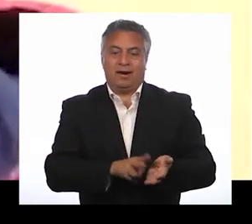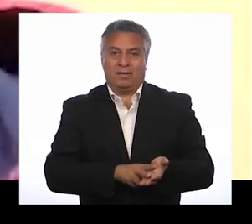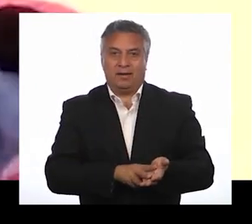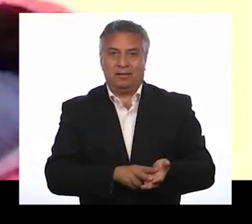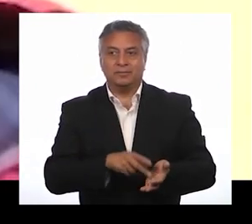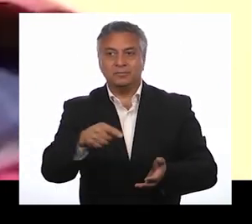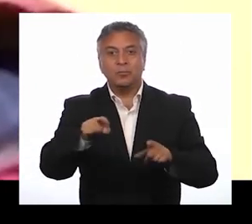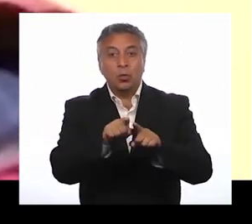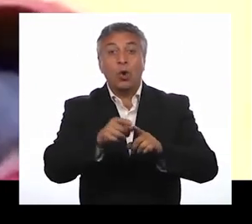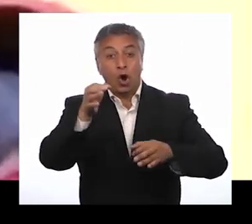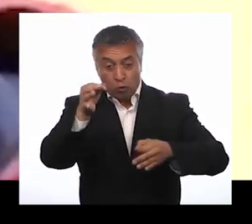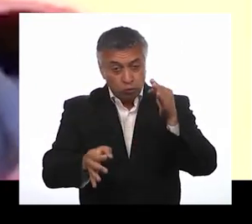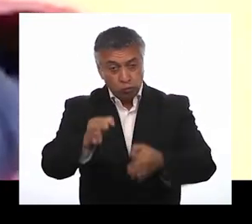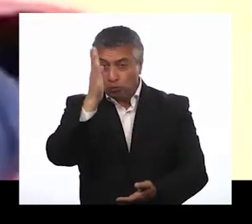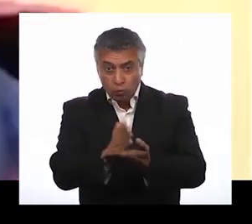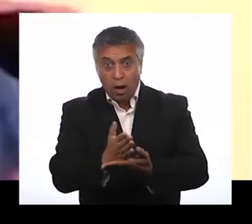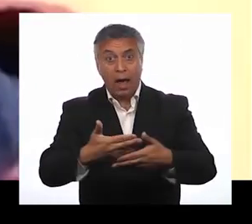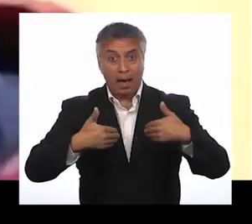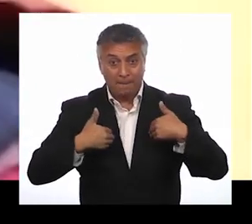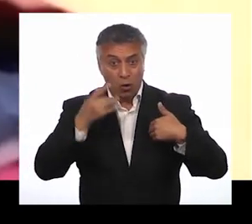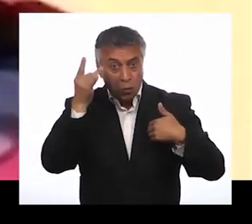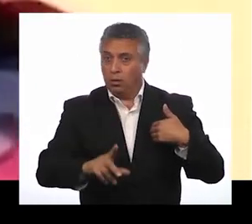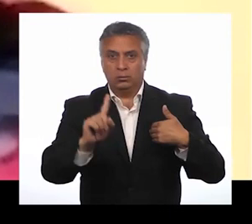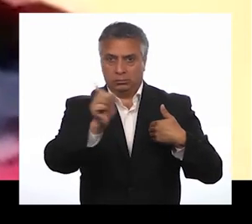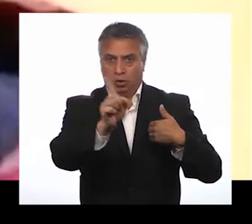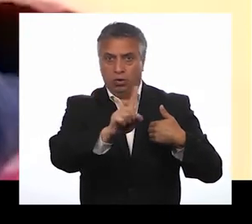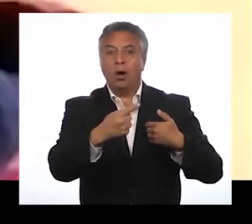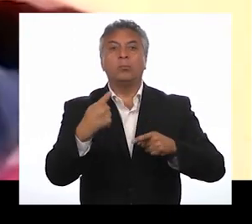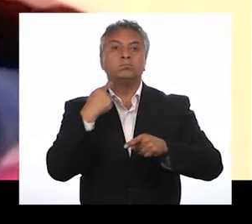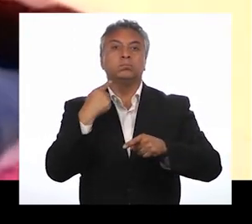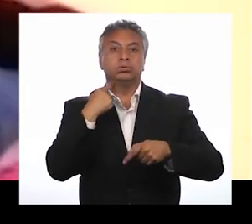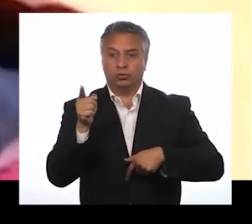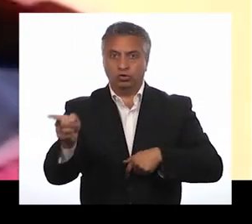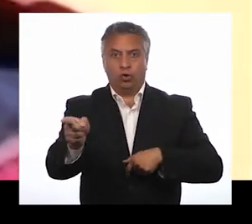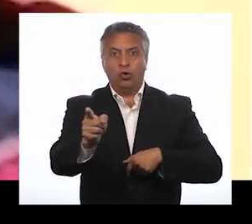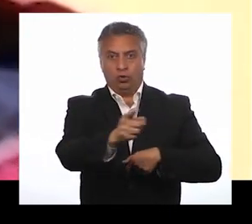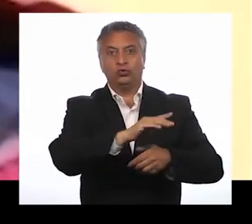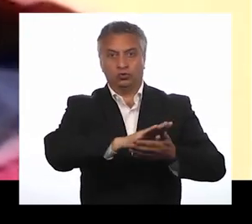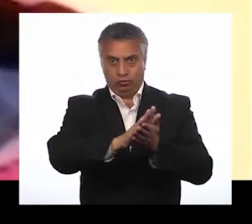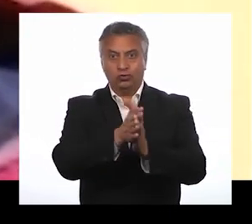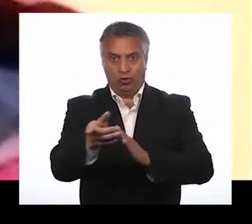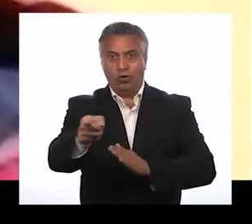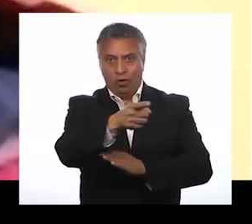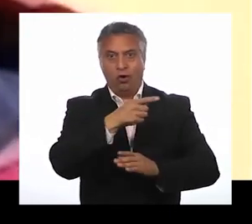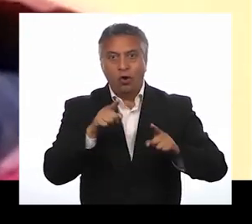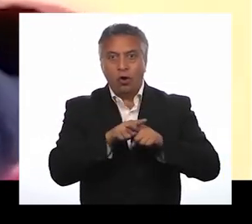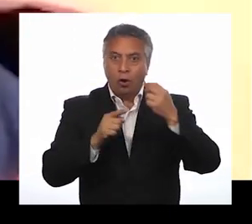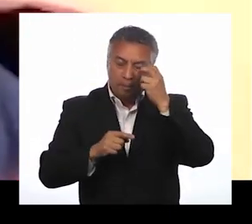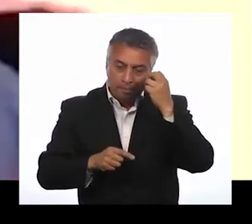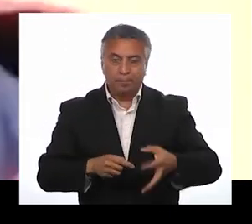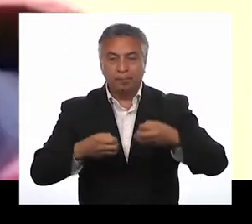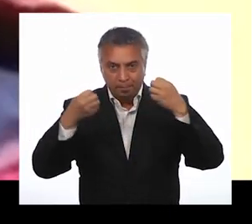para mí solamente, que se haga justicia para todos los afectados, ¿no? Para todos los afectados de trauma